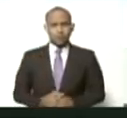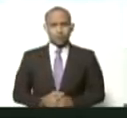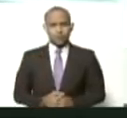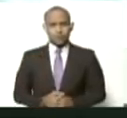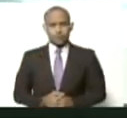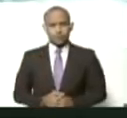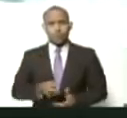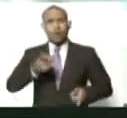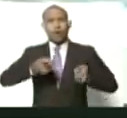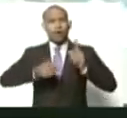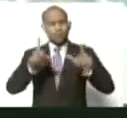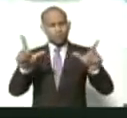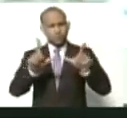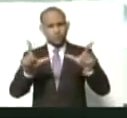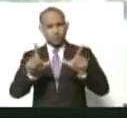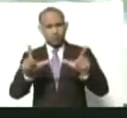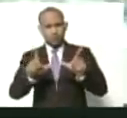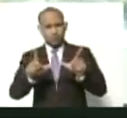Algunos medios tratan de